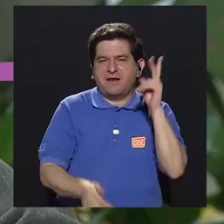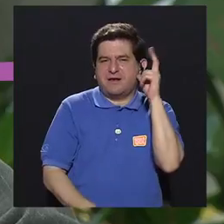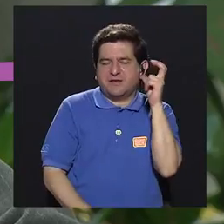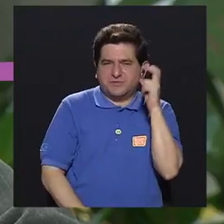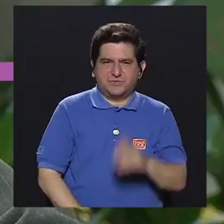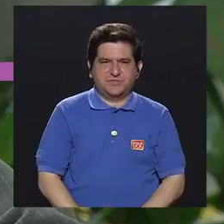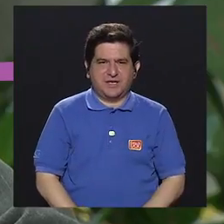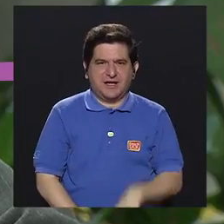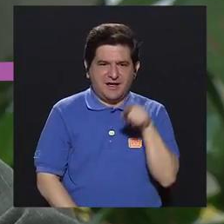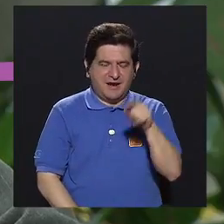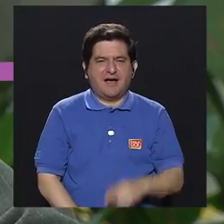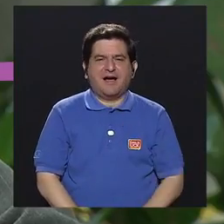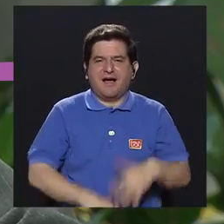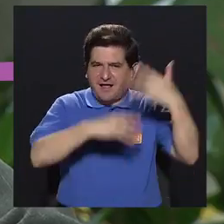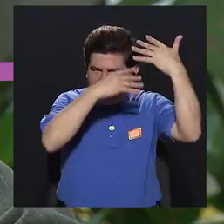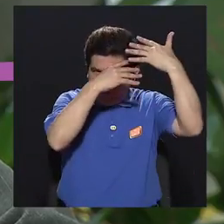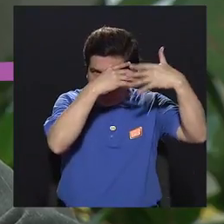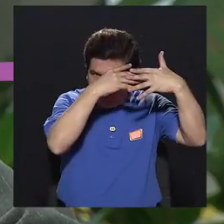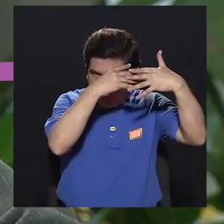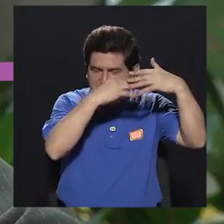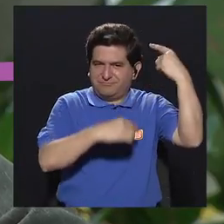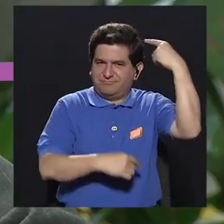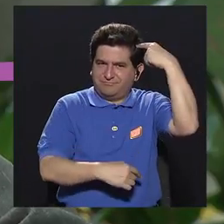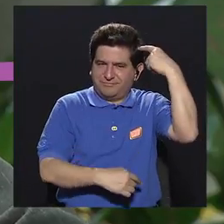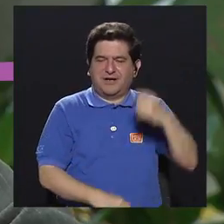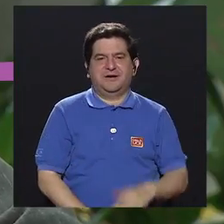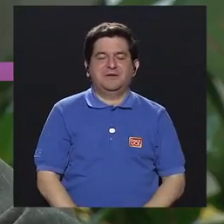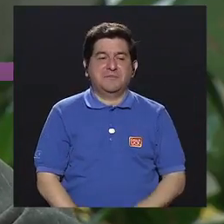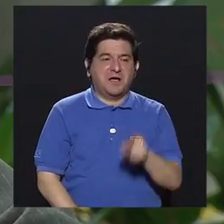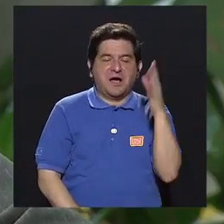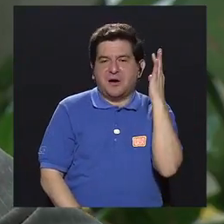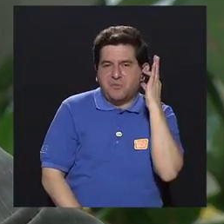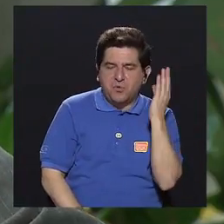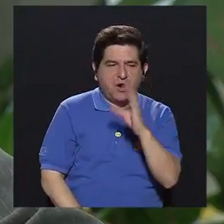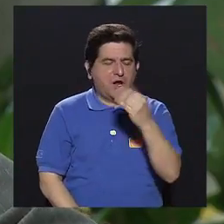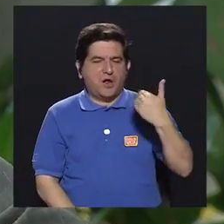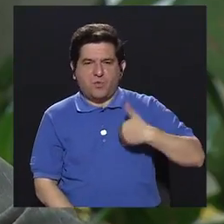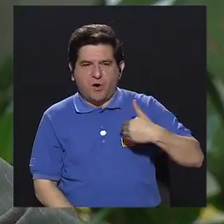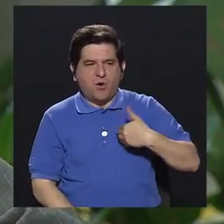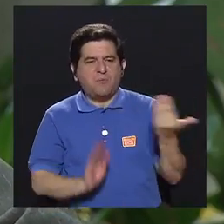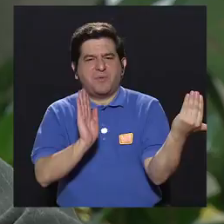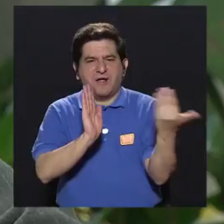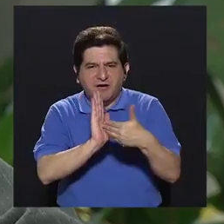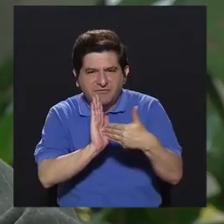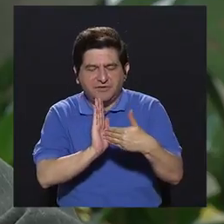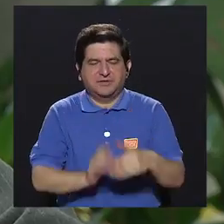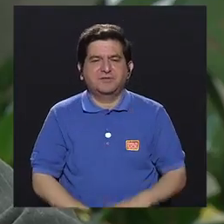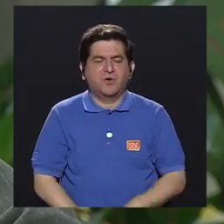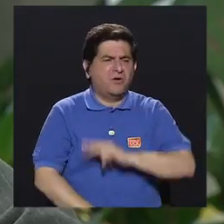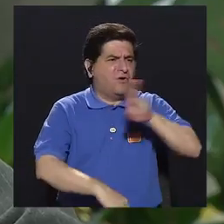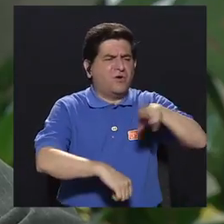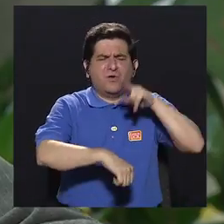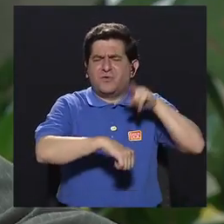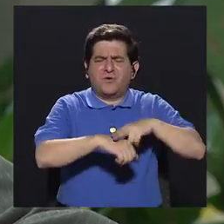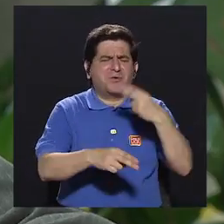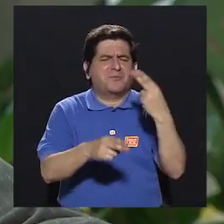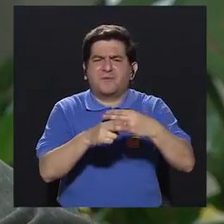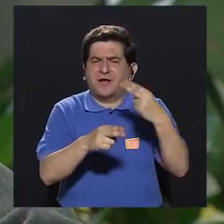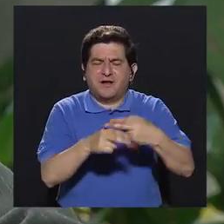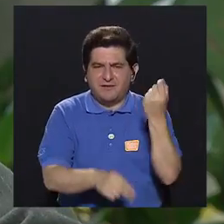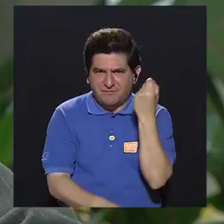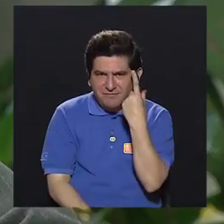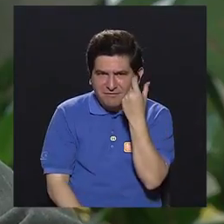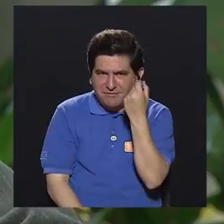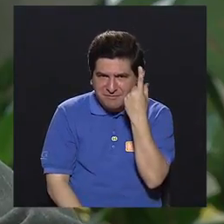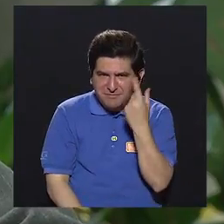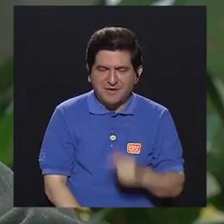se escucha en la calle es el famoso derrame. ¿Le dio un derrame a la señora o le dio un derrame al señor? Entonces ese es como el más común para poder entender